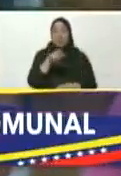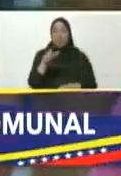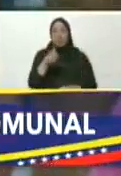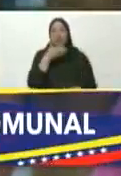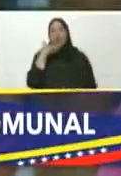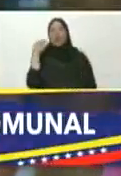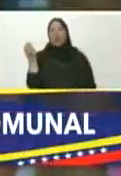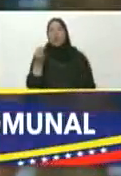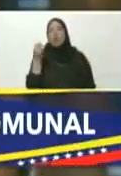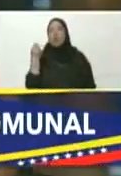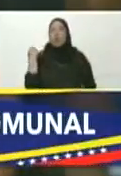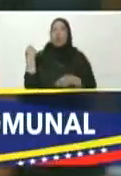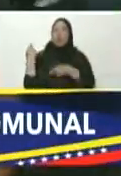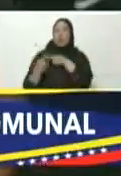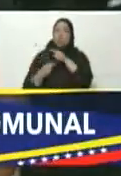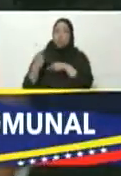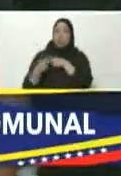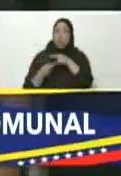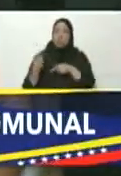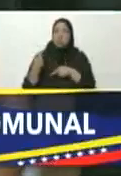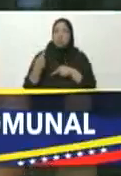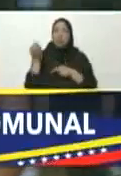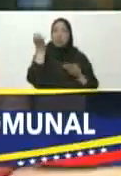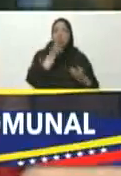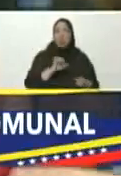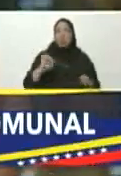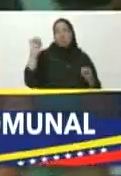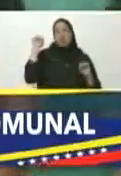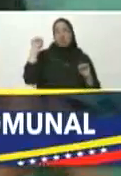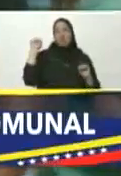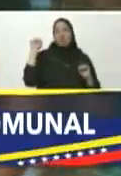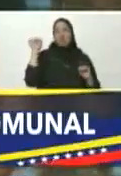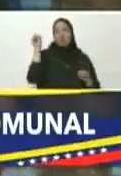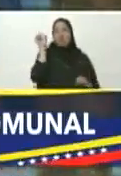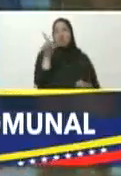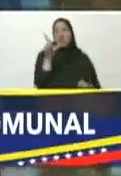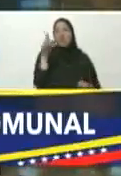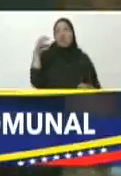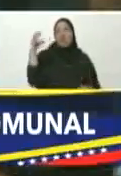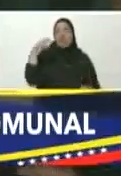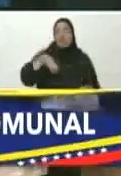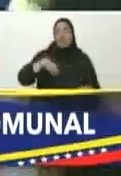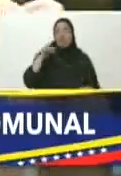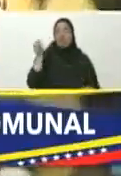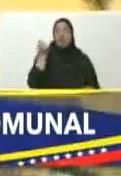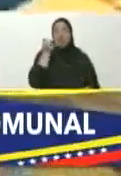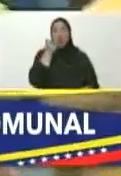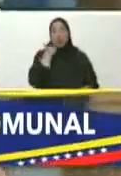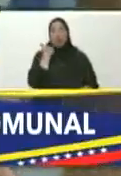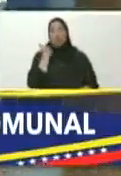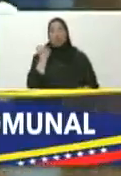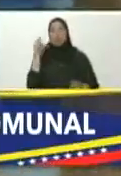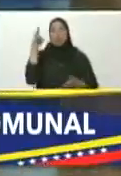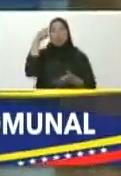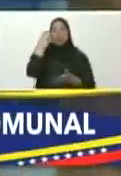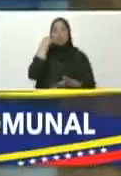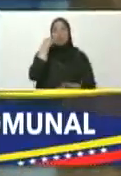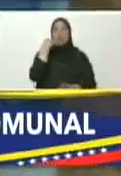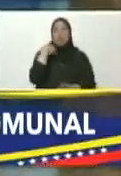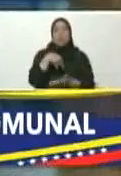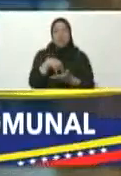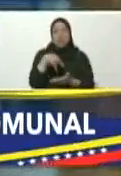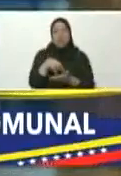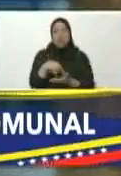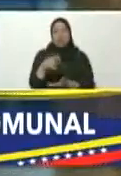juventud revolucionaria del Partido Socialista Unido de Venezuela al Estado Carabobo. Tú estás egresado ya